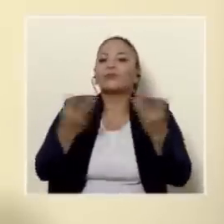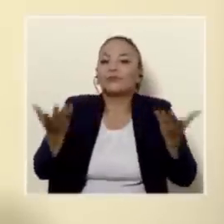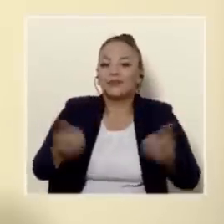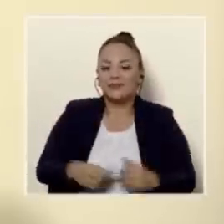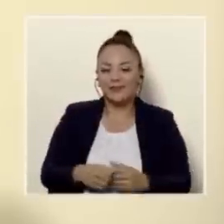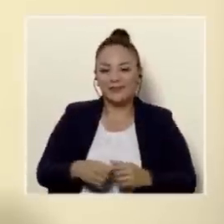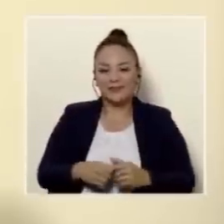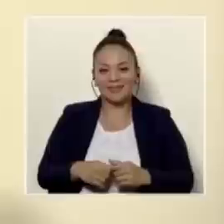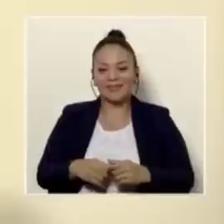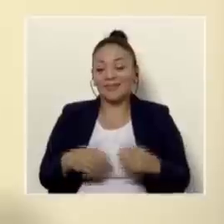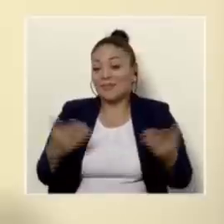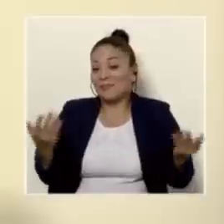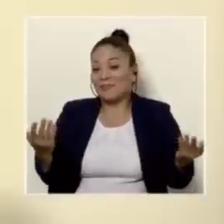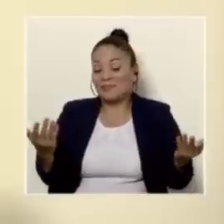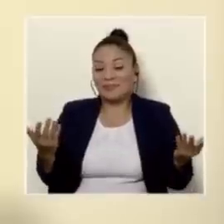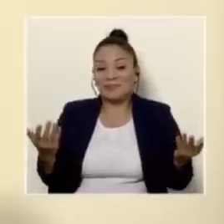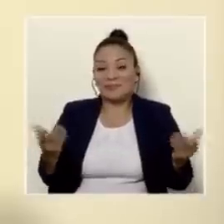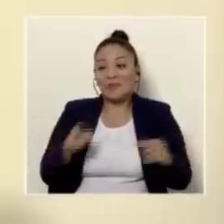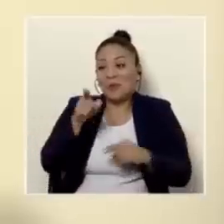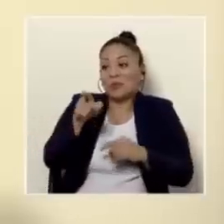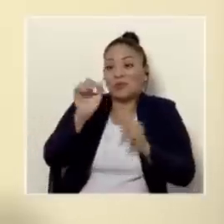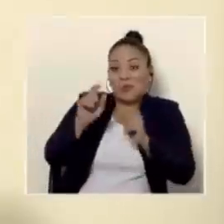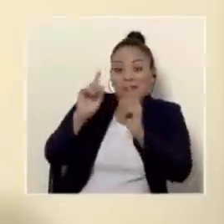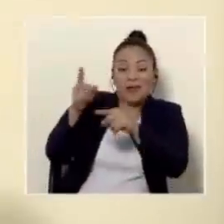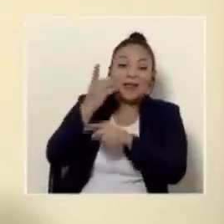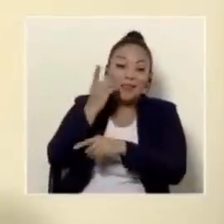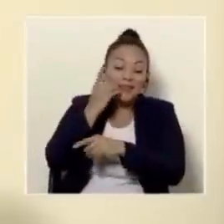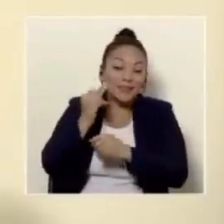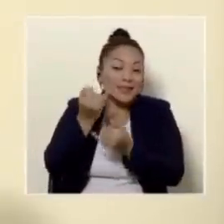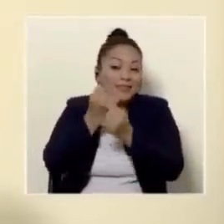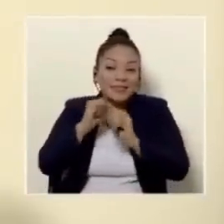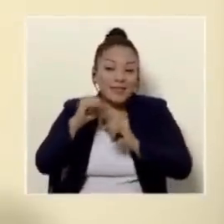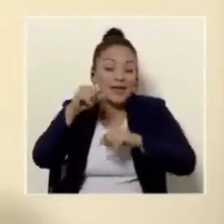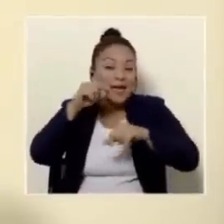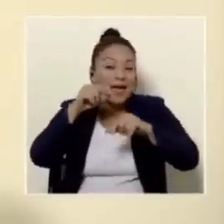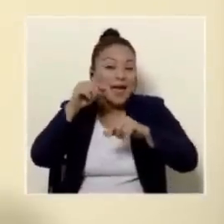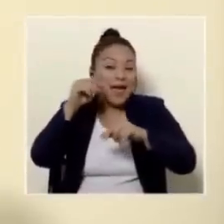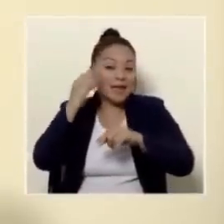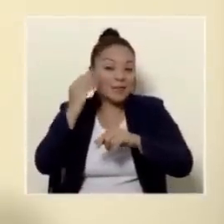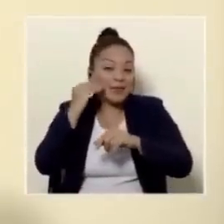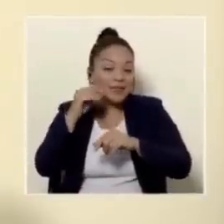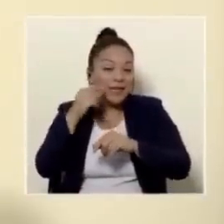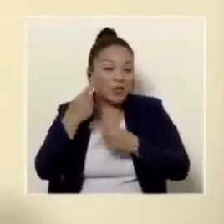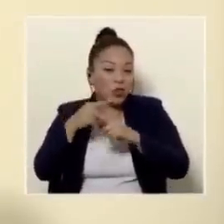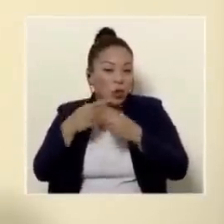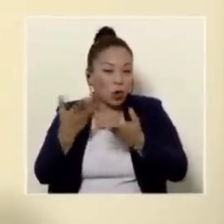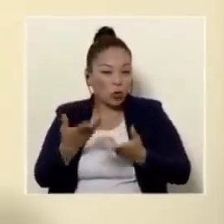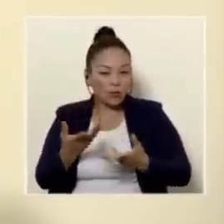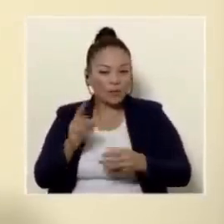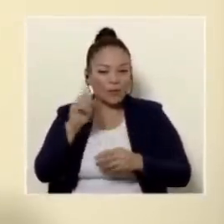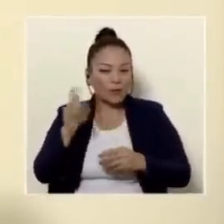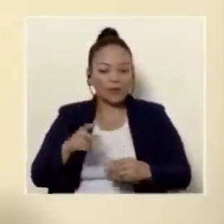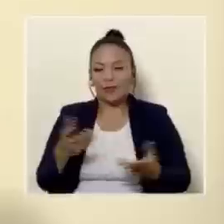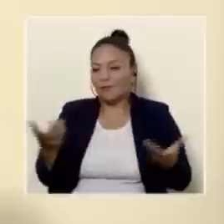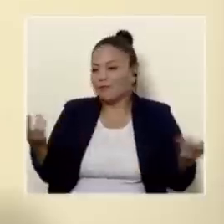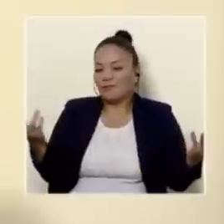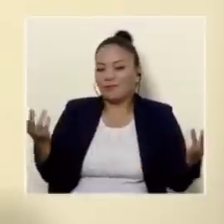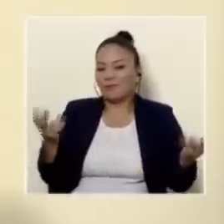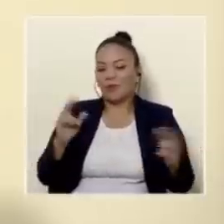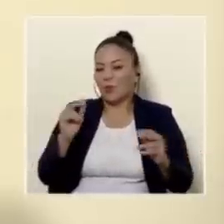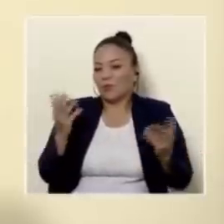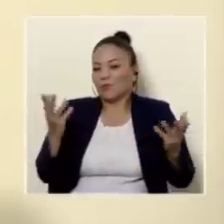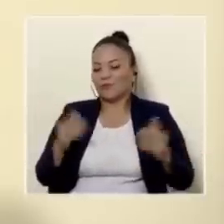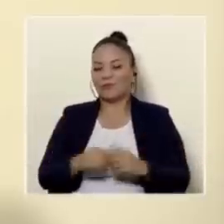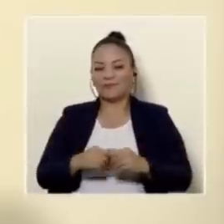ahí. Usted puede ir donde el dentista sin experimentar un poquito de dolor cuando tiene una inflamación así, ¿no?